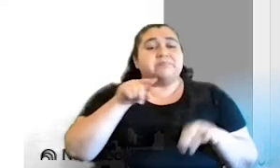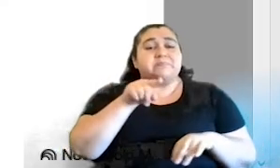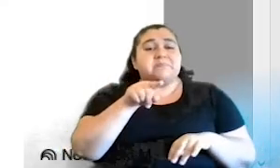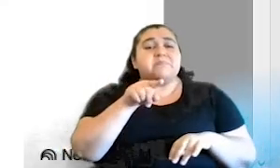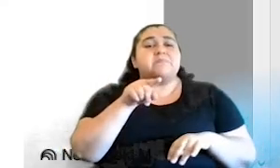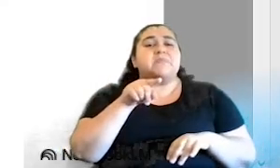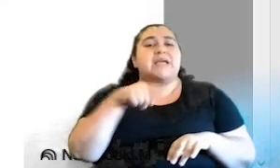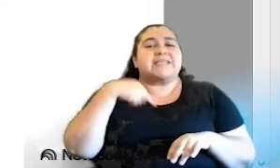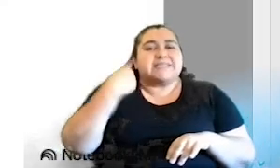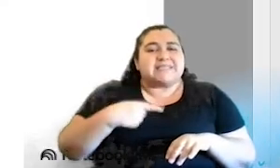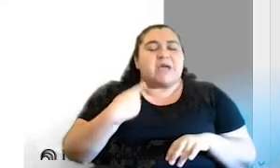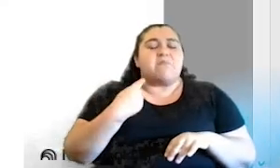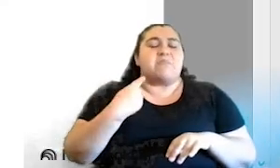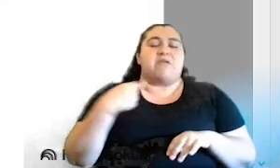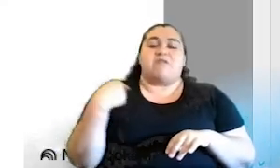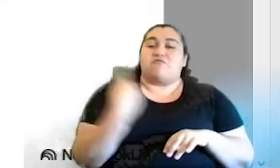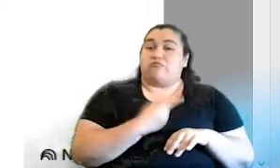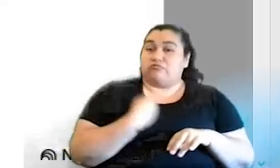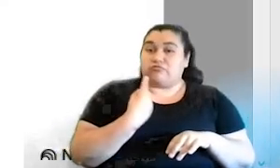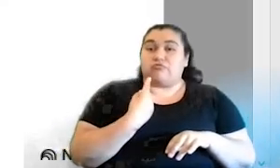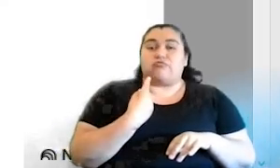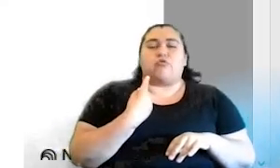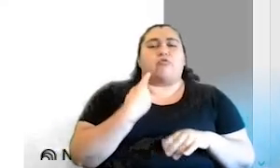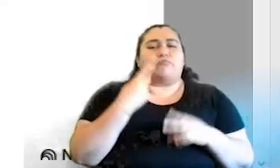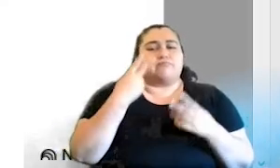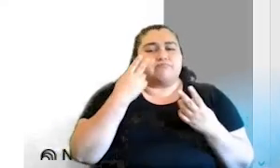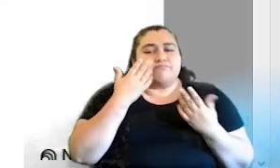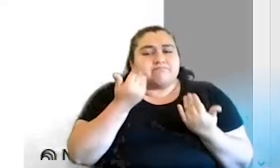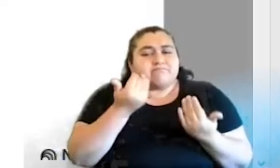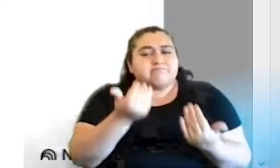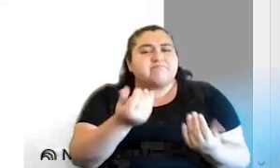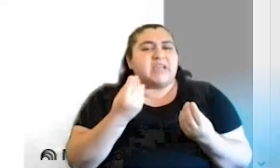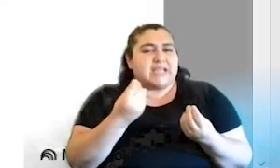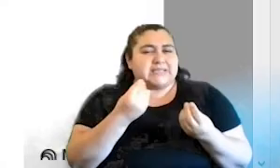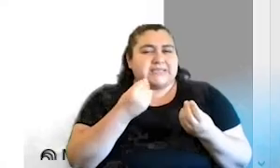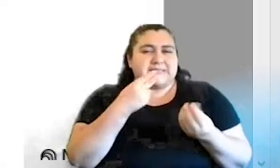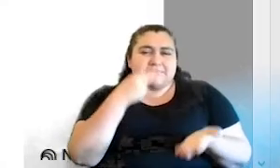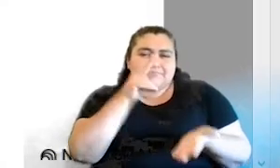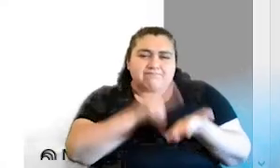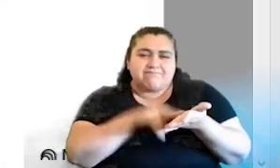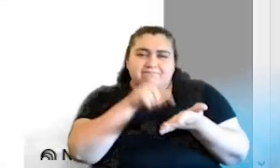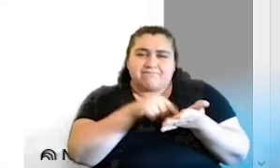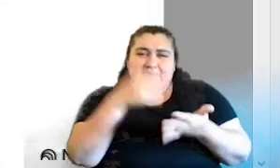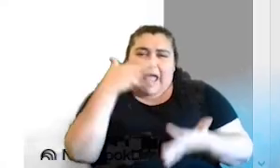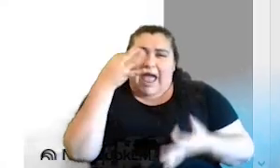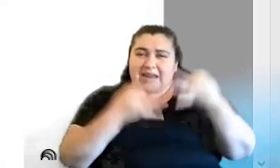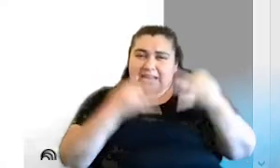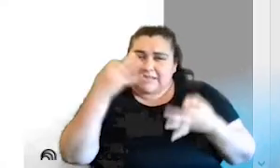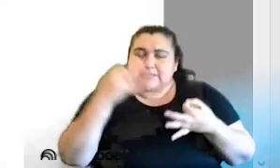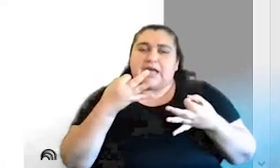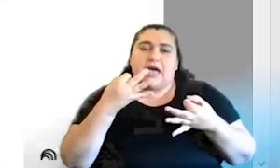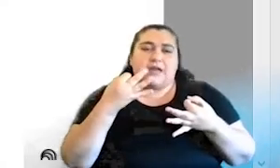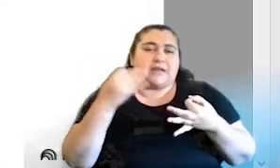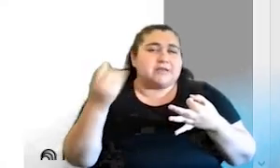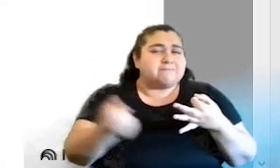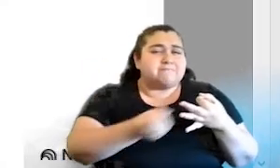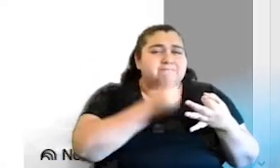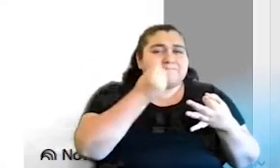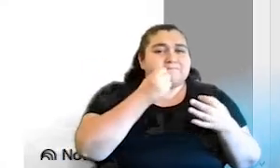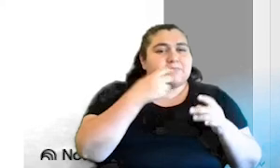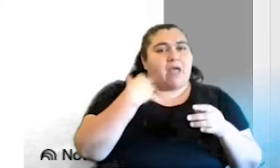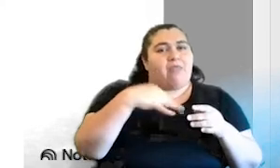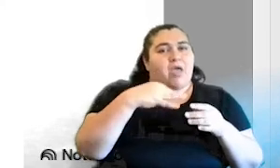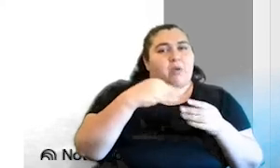vez que uno está determinando la materia imponible, lo que tiene que hacer es remitirse a la ley que